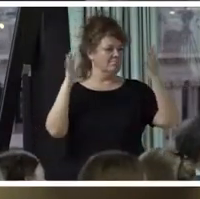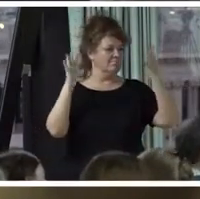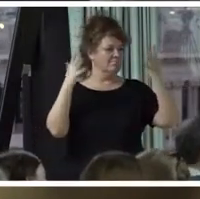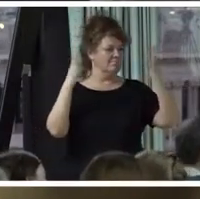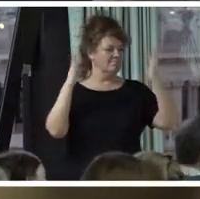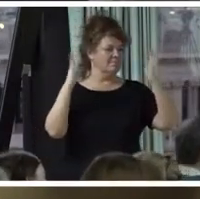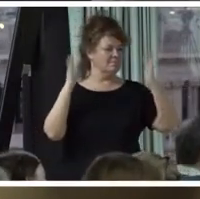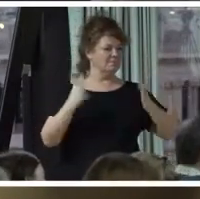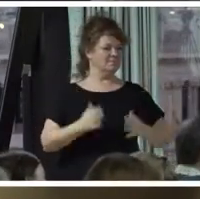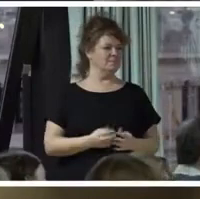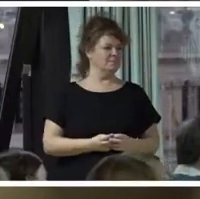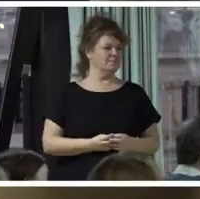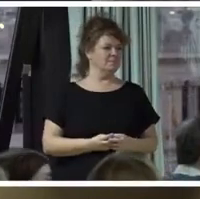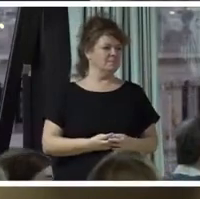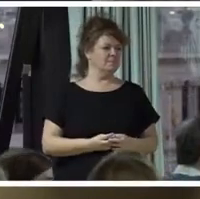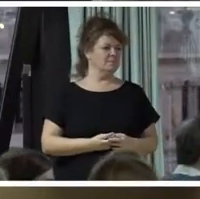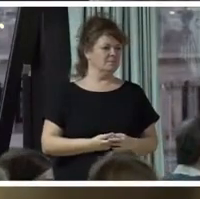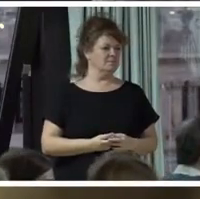gracias